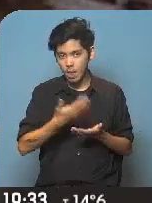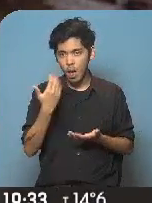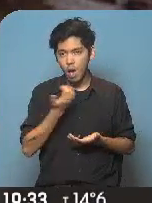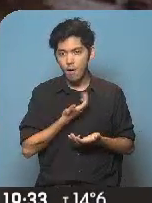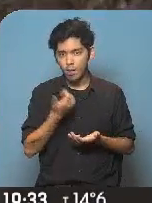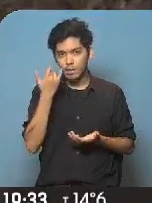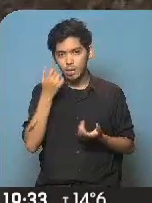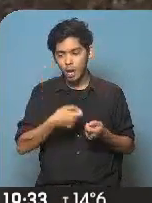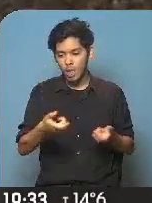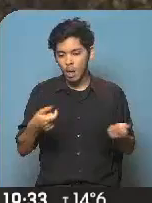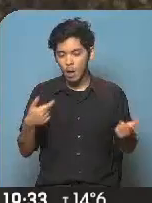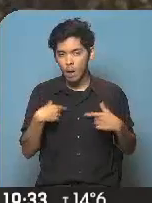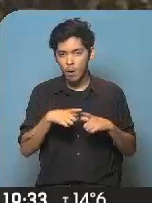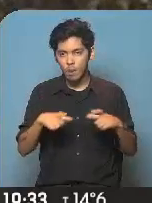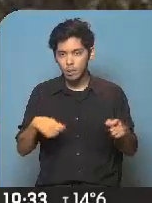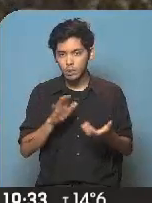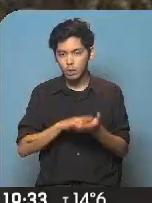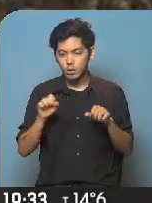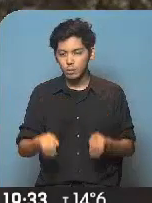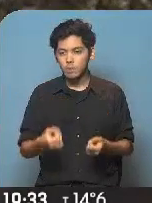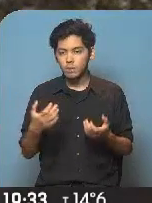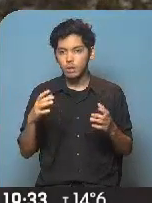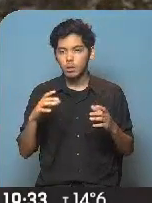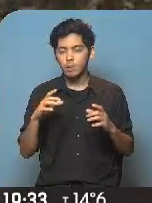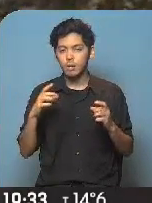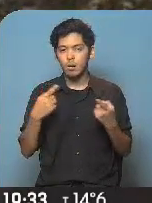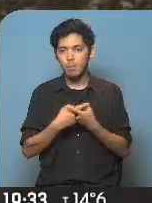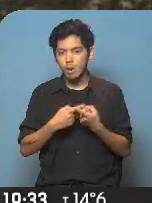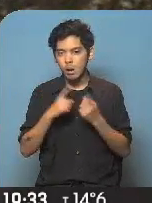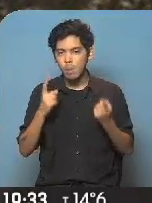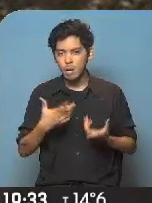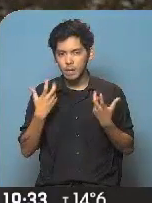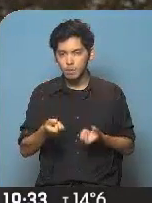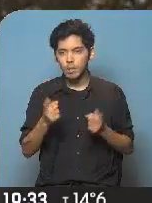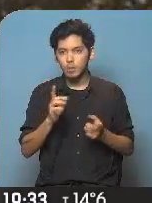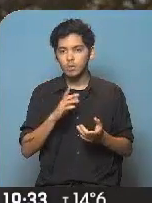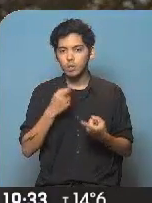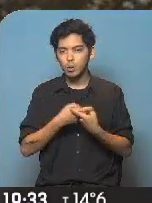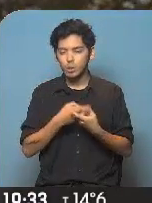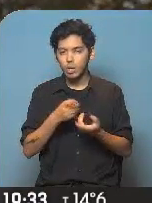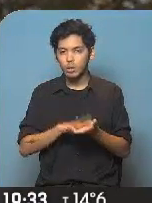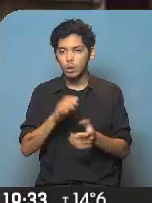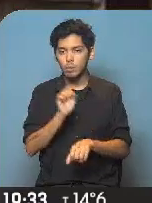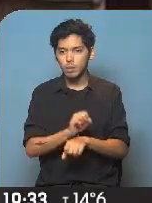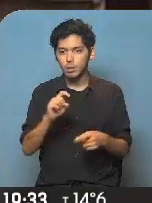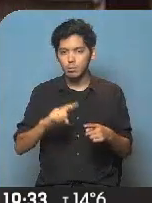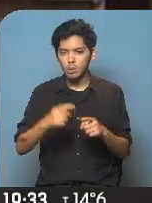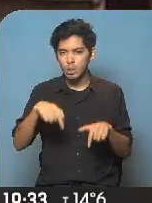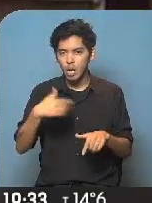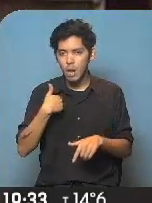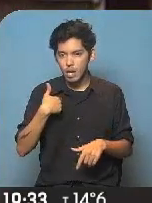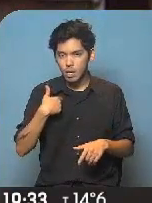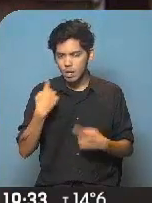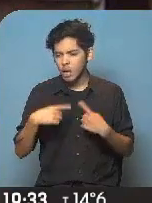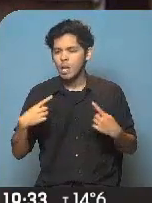arrojaban volantes hablando de la cancelación de este partido y además se hablaba de la lucha por los presos políticos en la República Argentina. ¿Qué tiene que ver